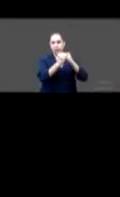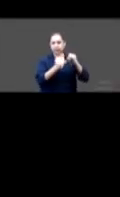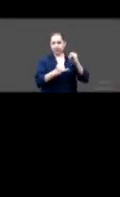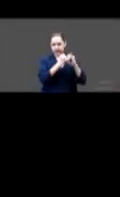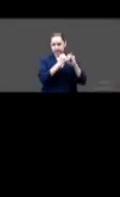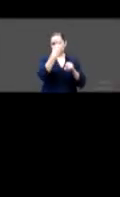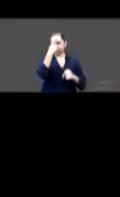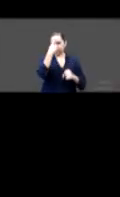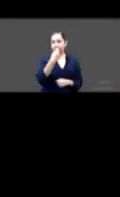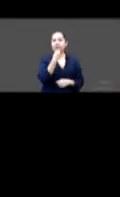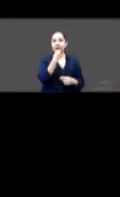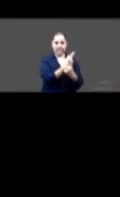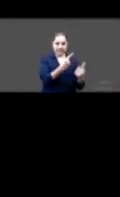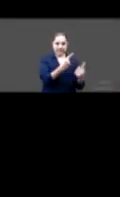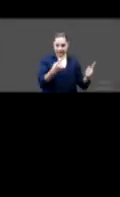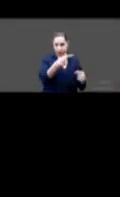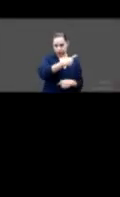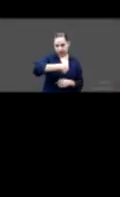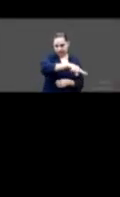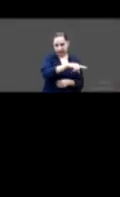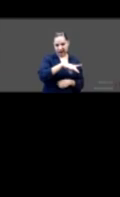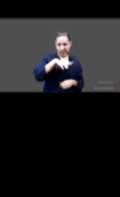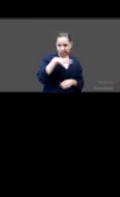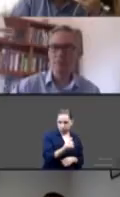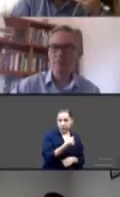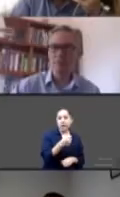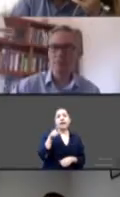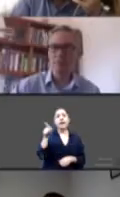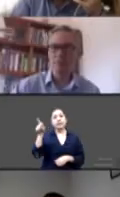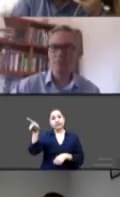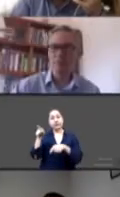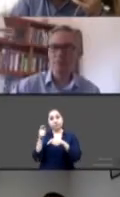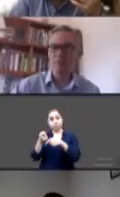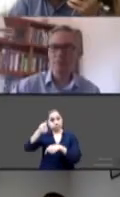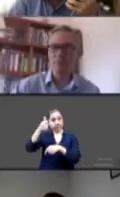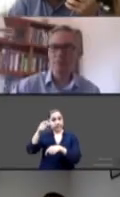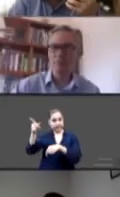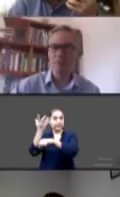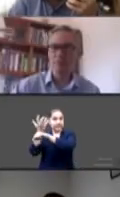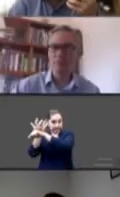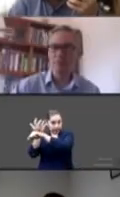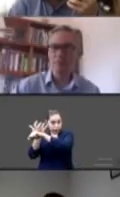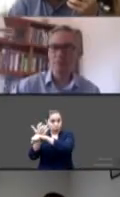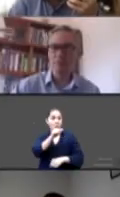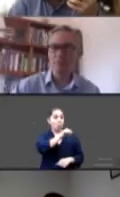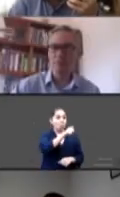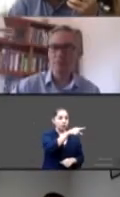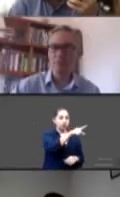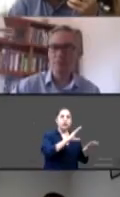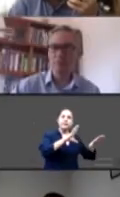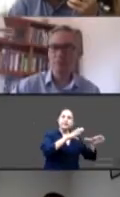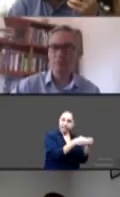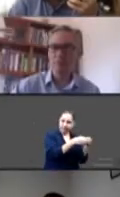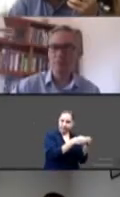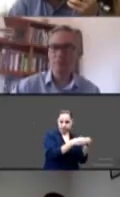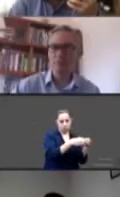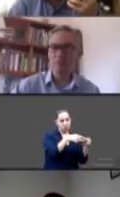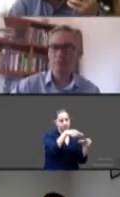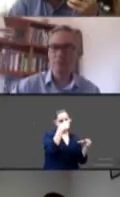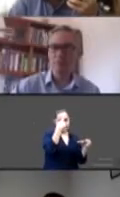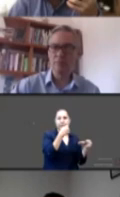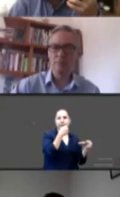Explotados es una ONG de Estados Unidos que es hermana de otra ONG que se llama Centro Nacional para Niños Desaparecidos y